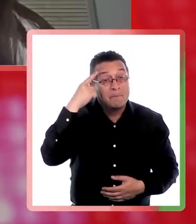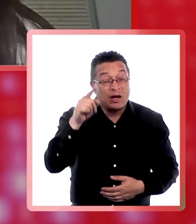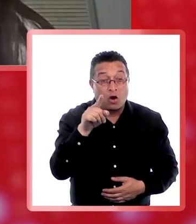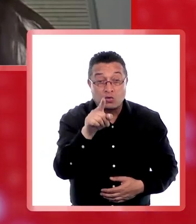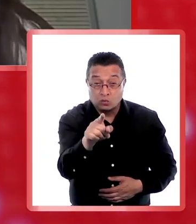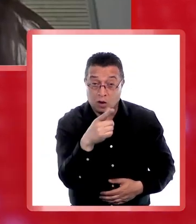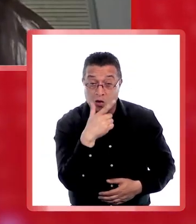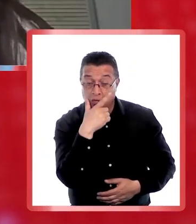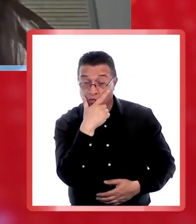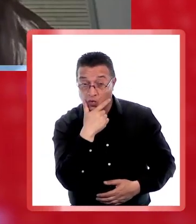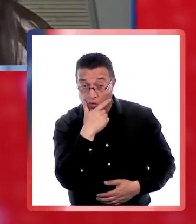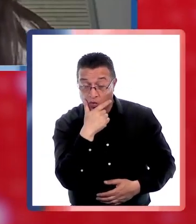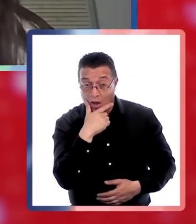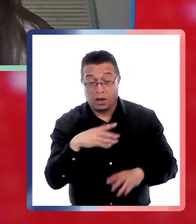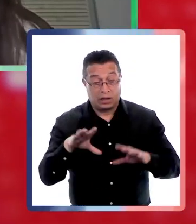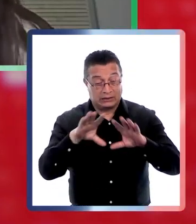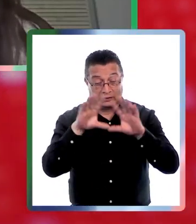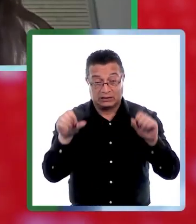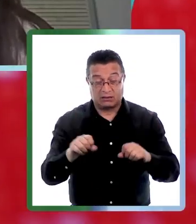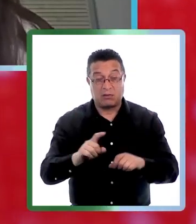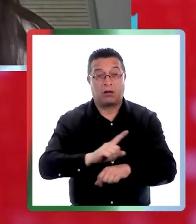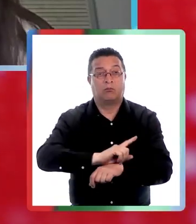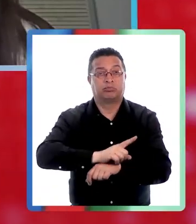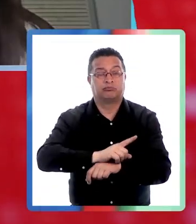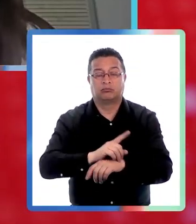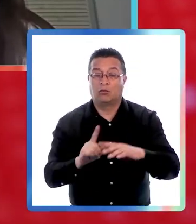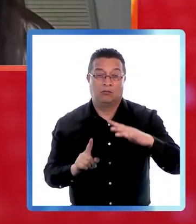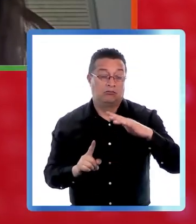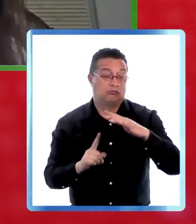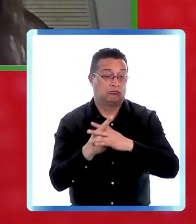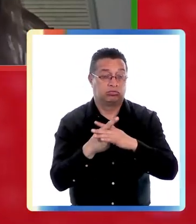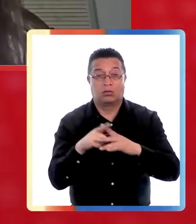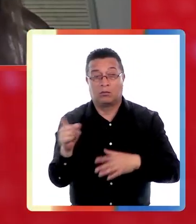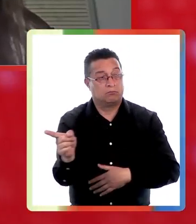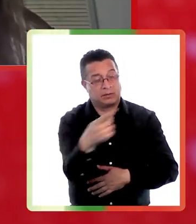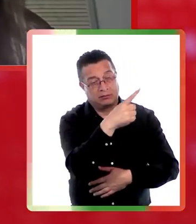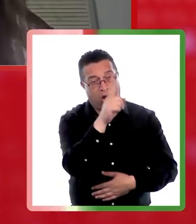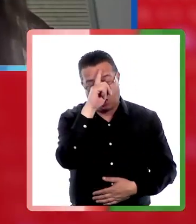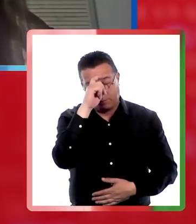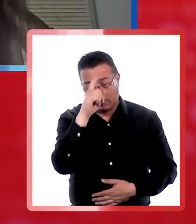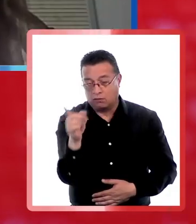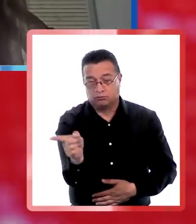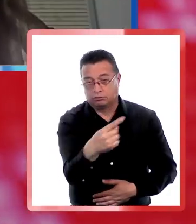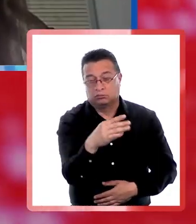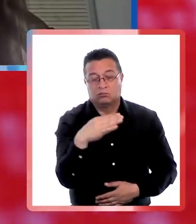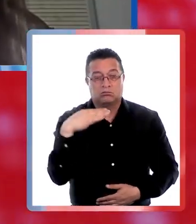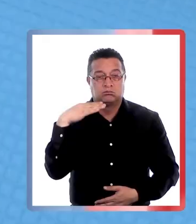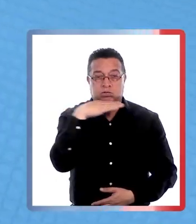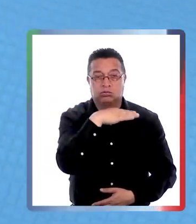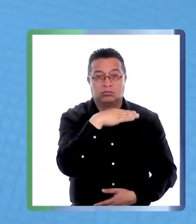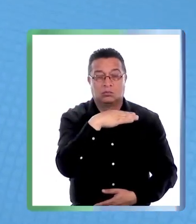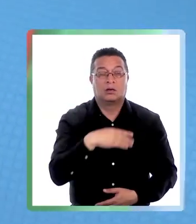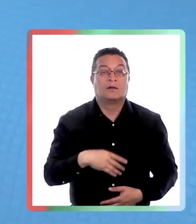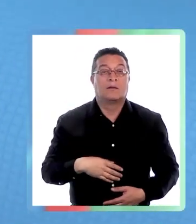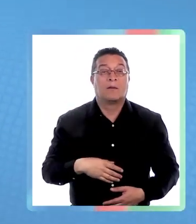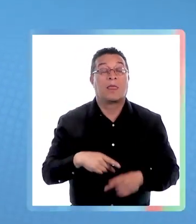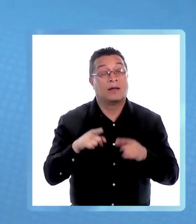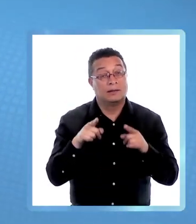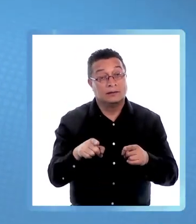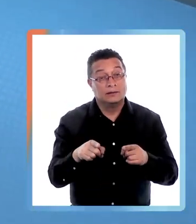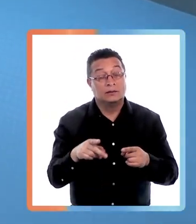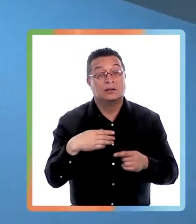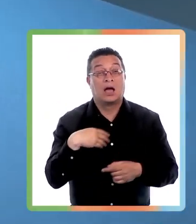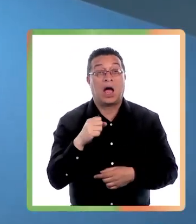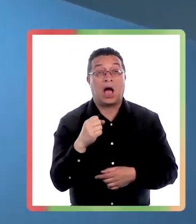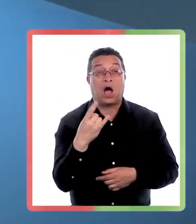hay una sospecha, el sistema se activa con rapidez para la derivación a los hospitales. Y